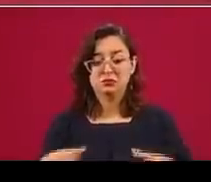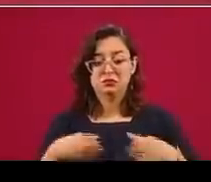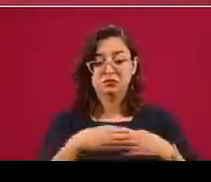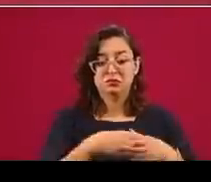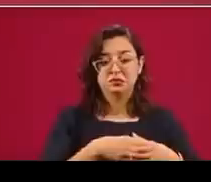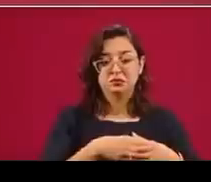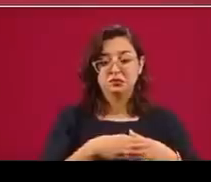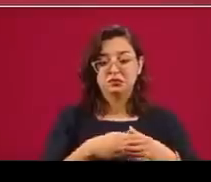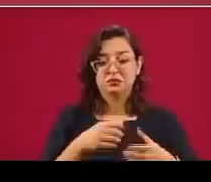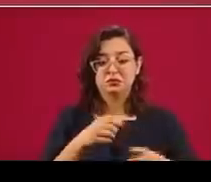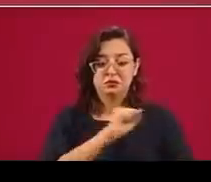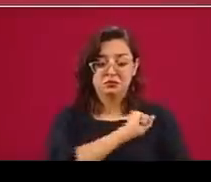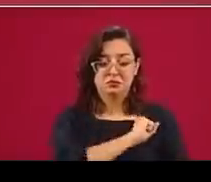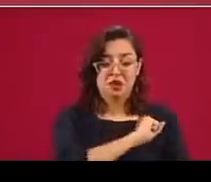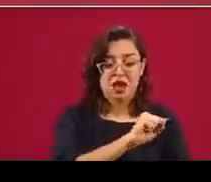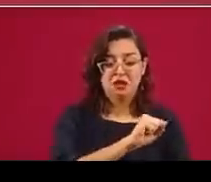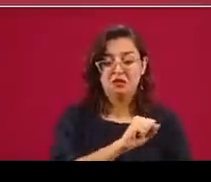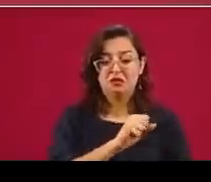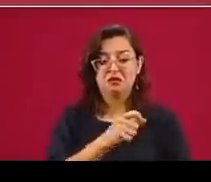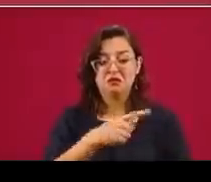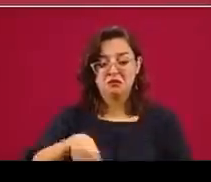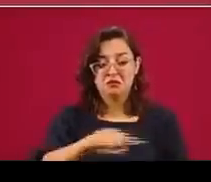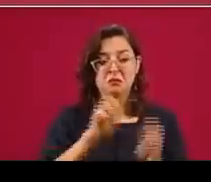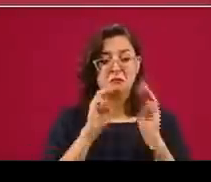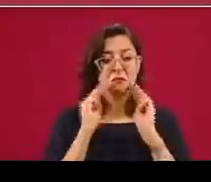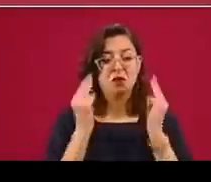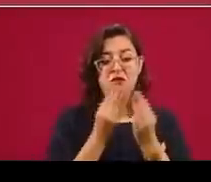entre delincuencia y autoridad,